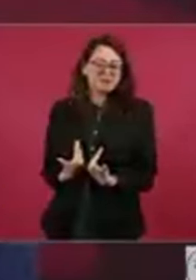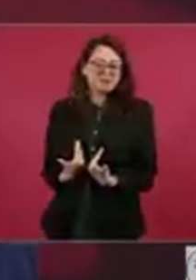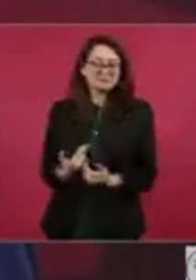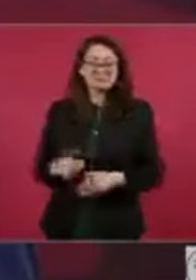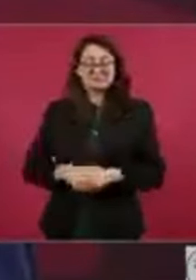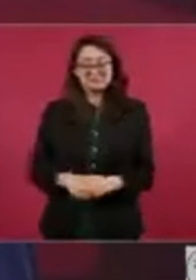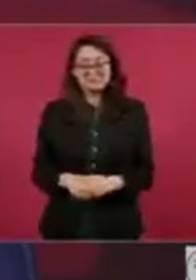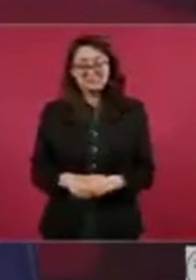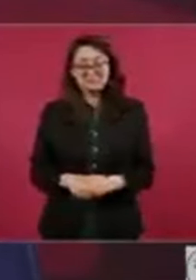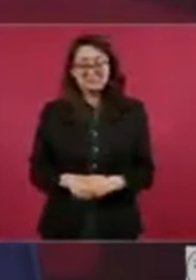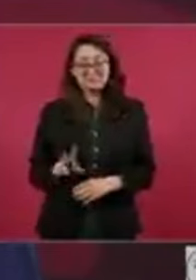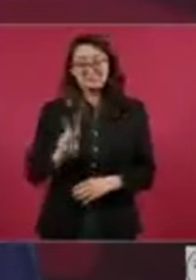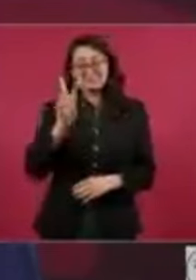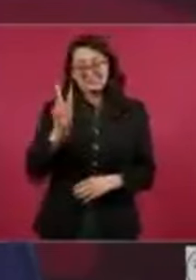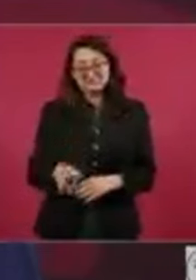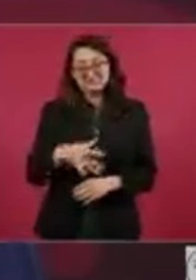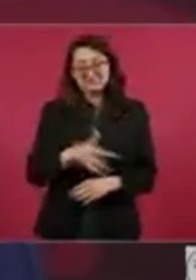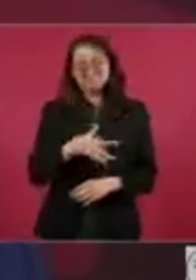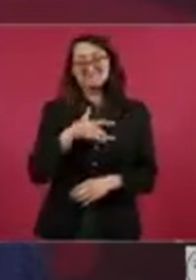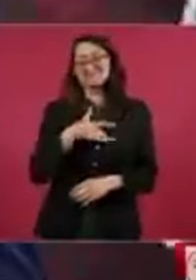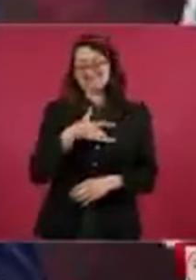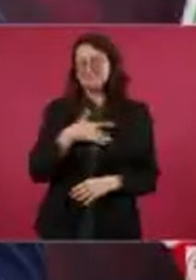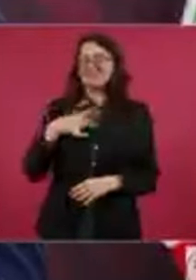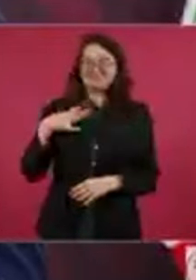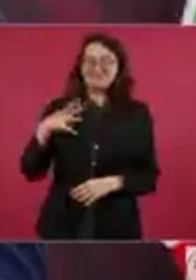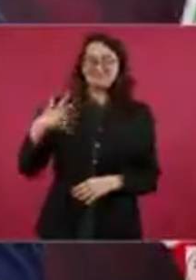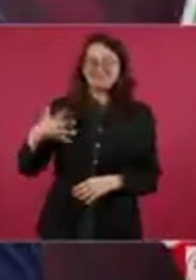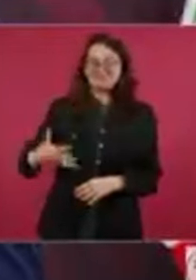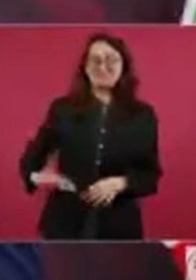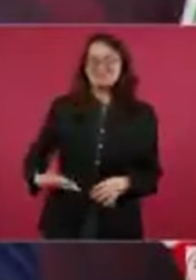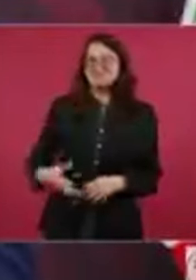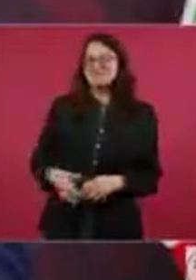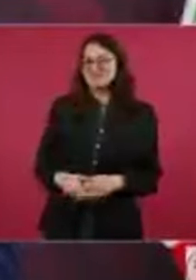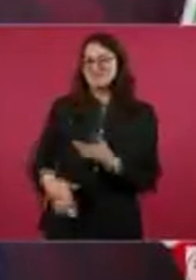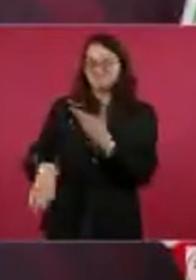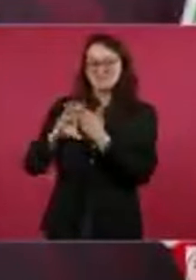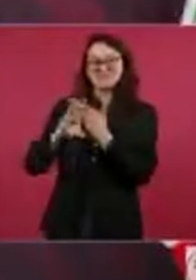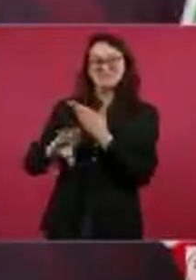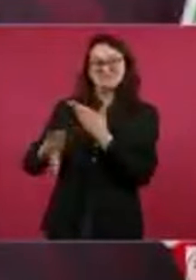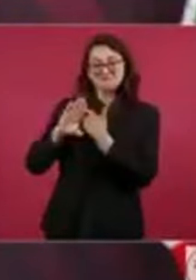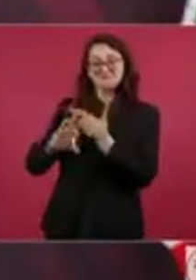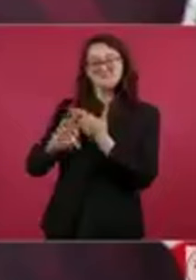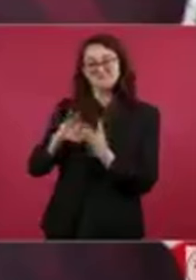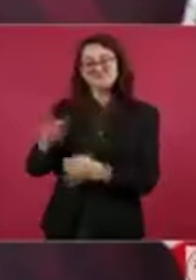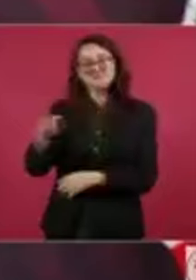verdad es un timbre de orgullo porque esta joven